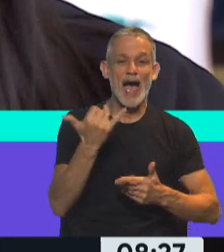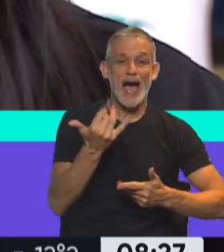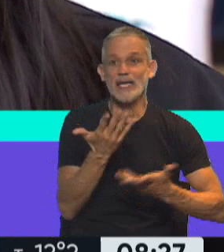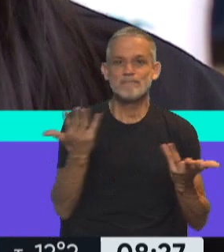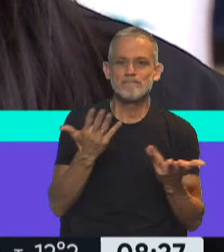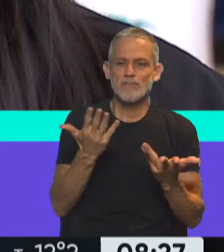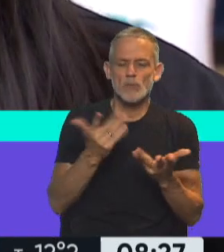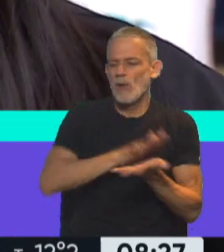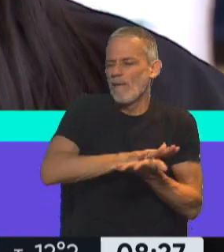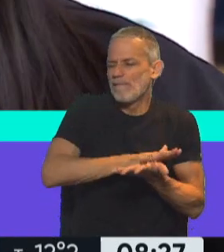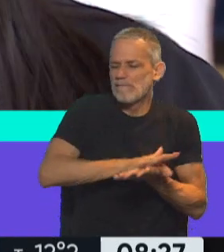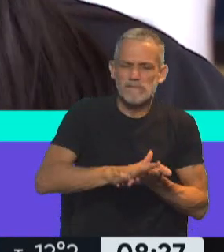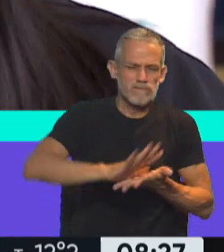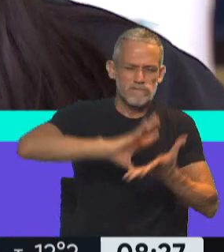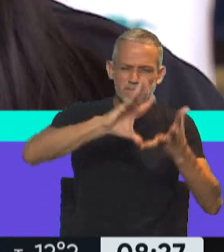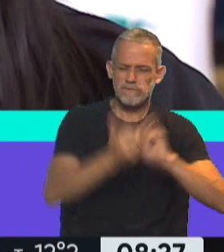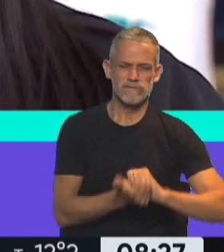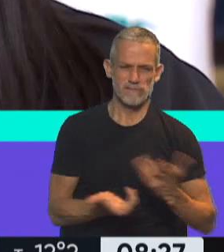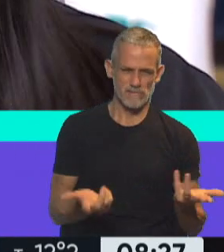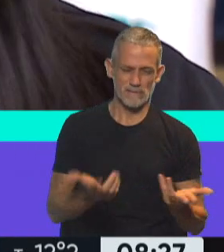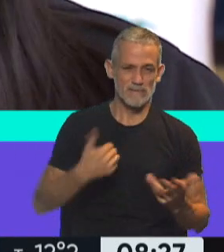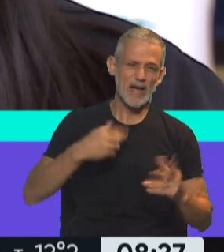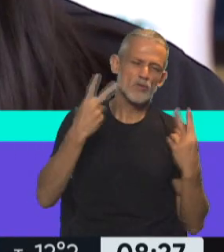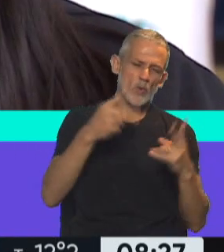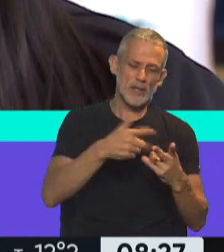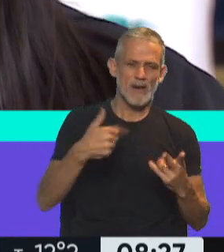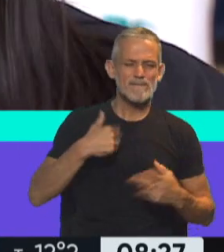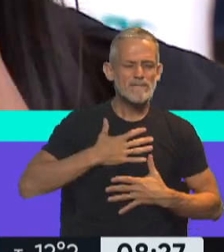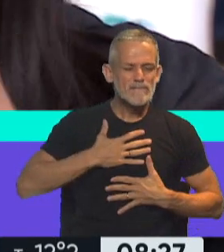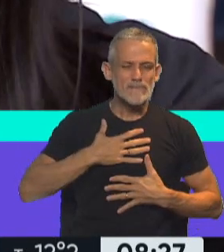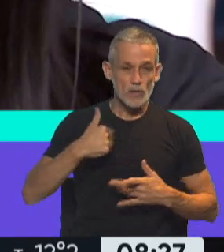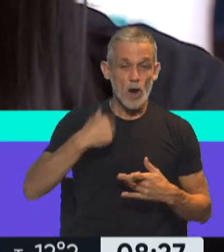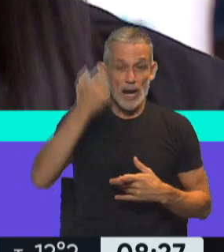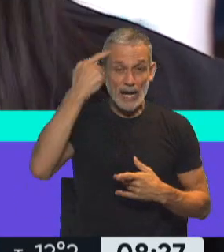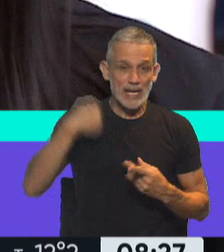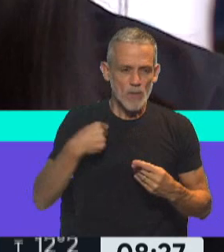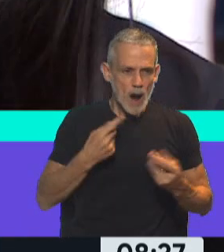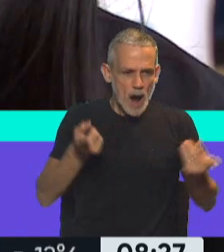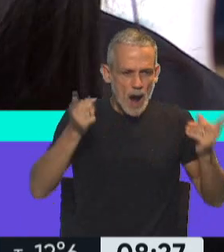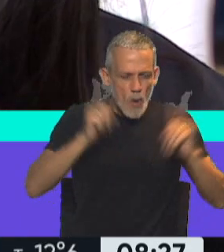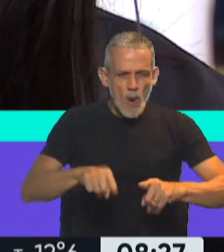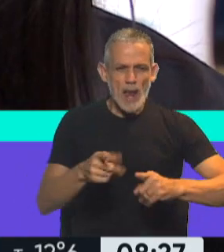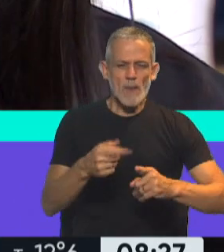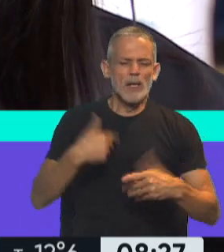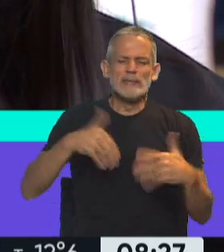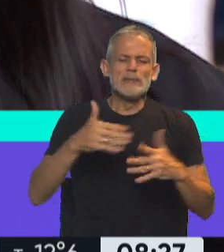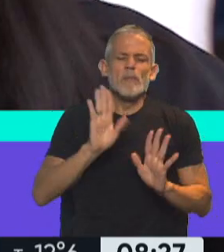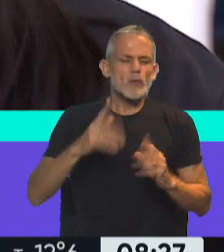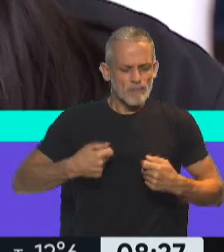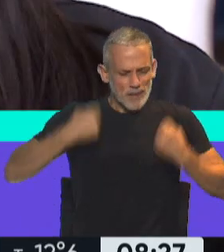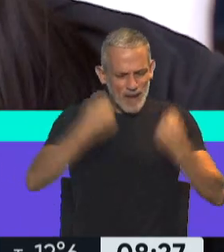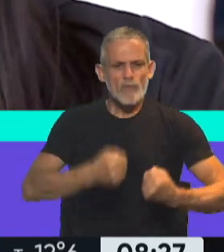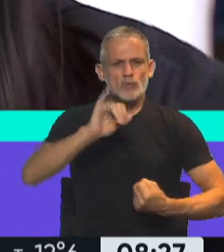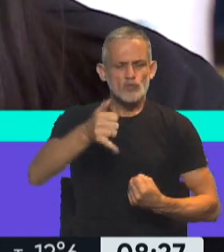fue como que arrasó. O sea, teníamos la esperanza de volver a resurgir, no importaba lo que costara,